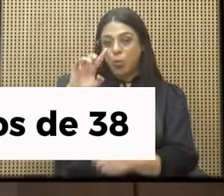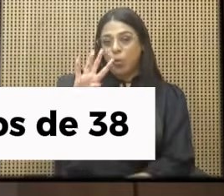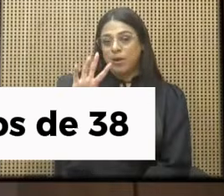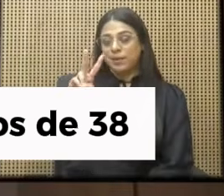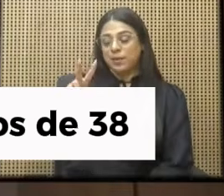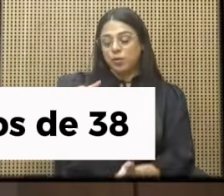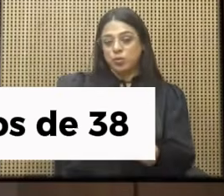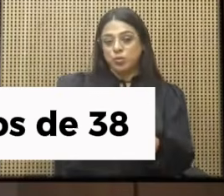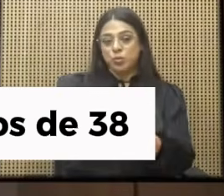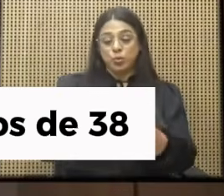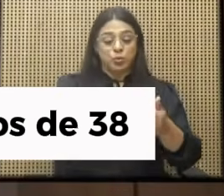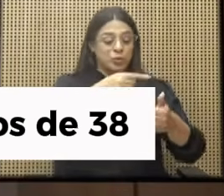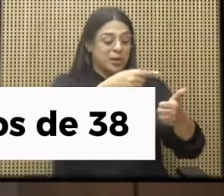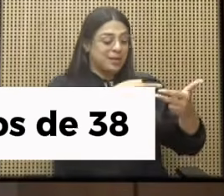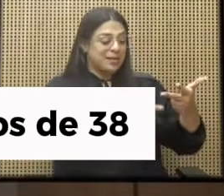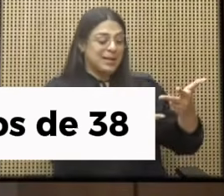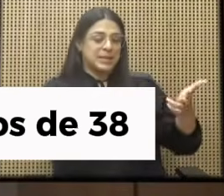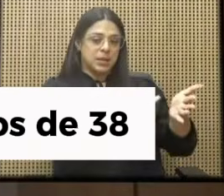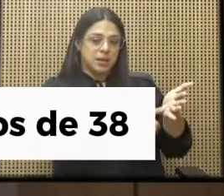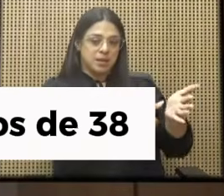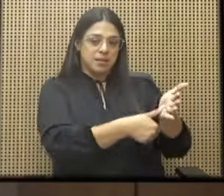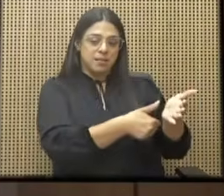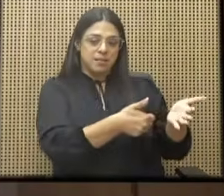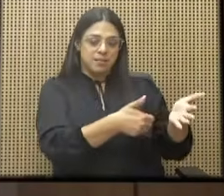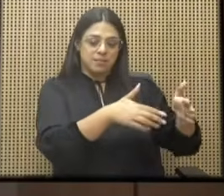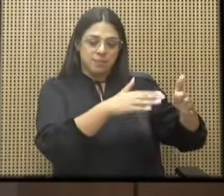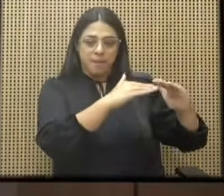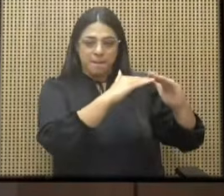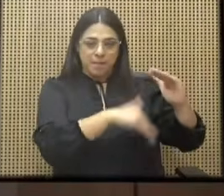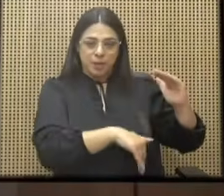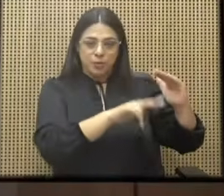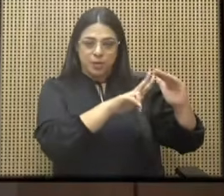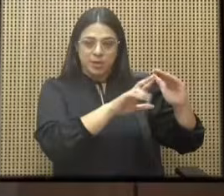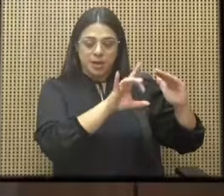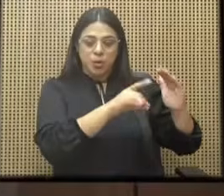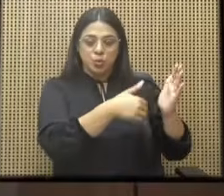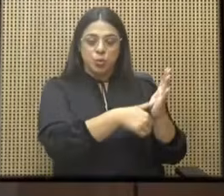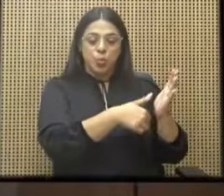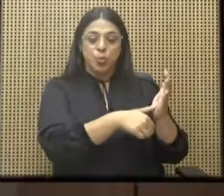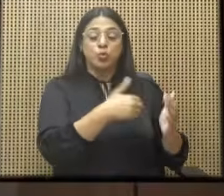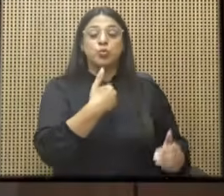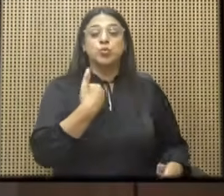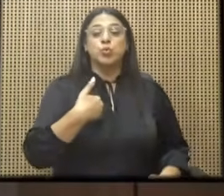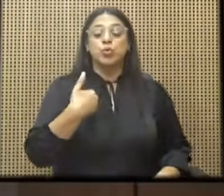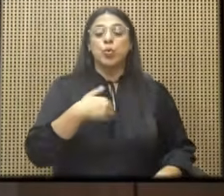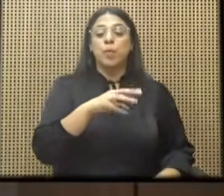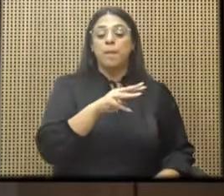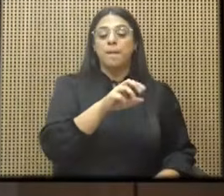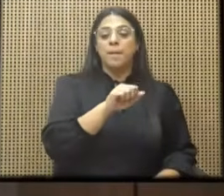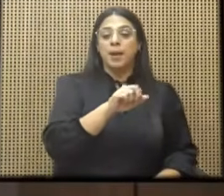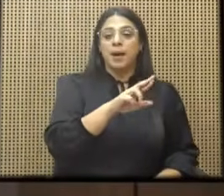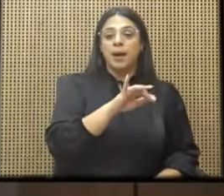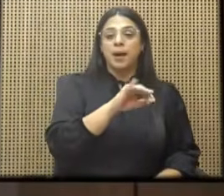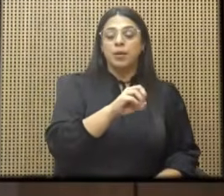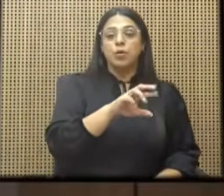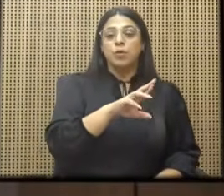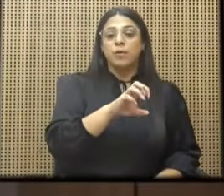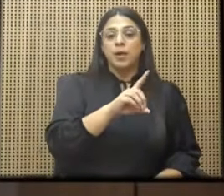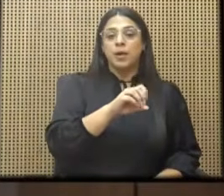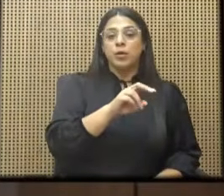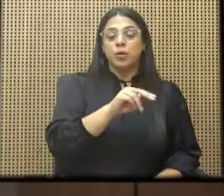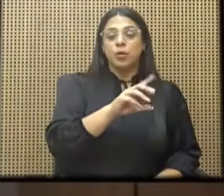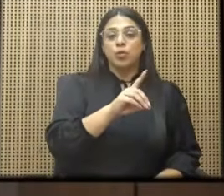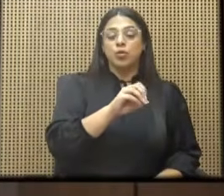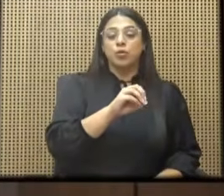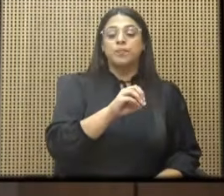3 candidatos obtuvieron menos de 38, don Mario Redondo dijo, vamos a hacer 3 votaciones.